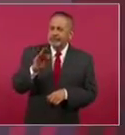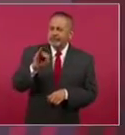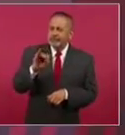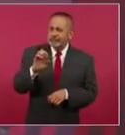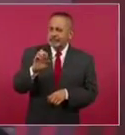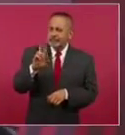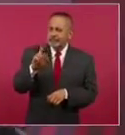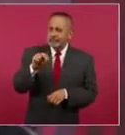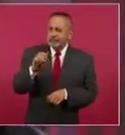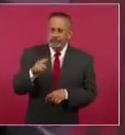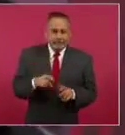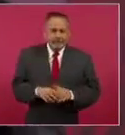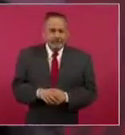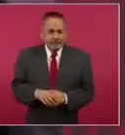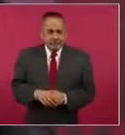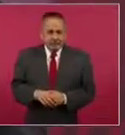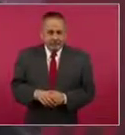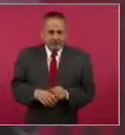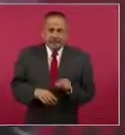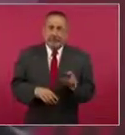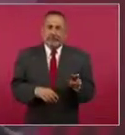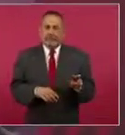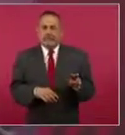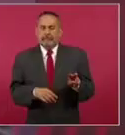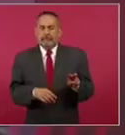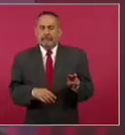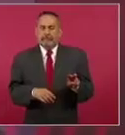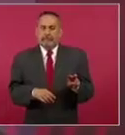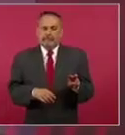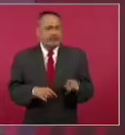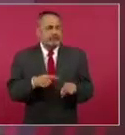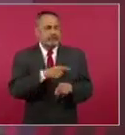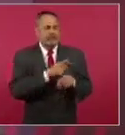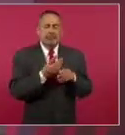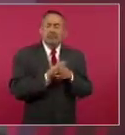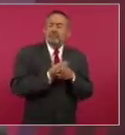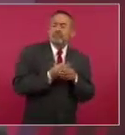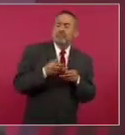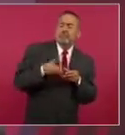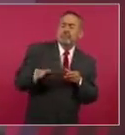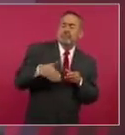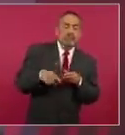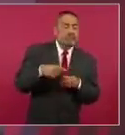Y me pareció clasista y racista.